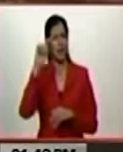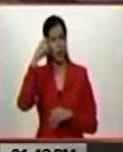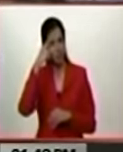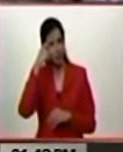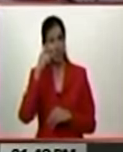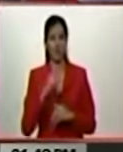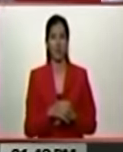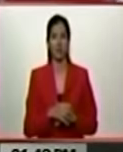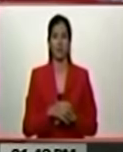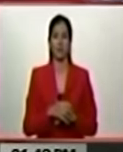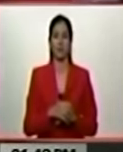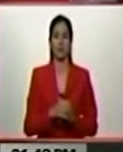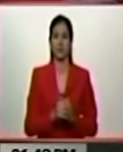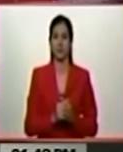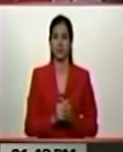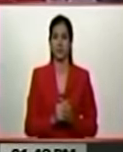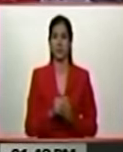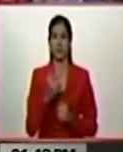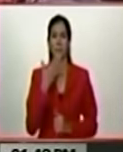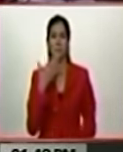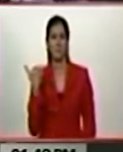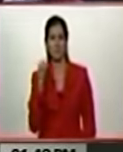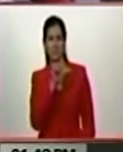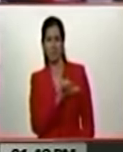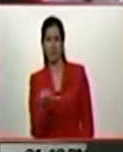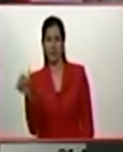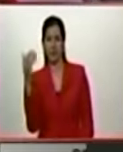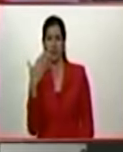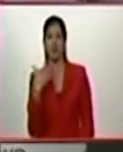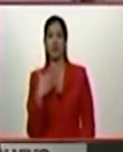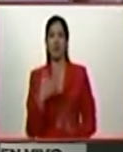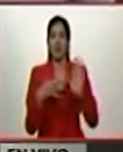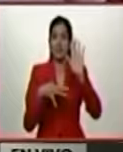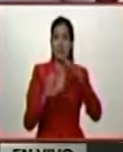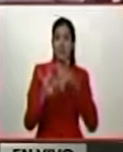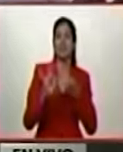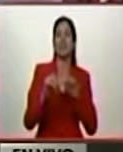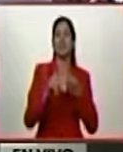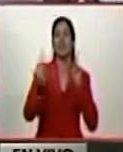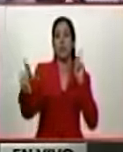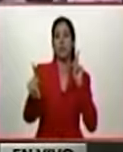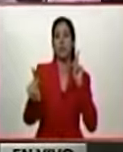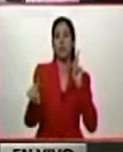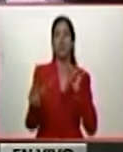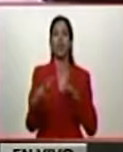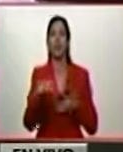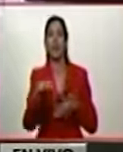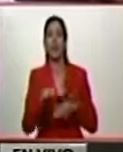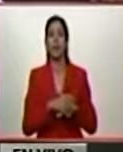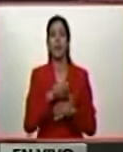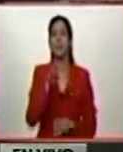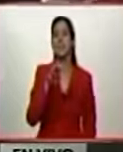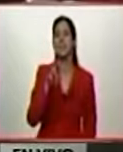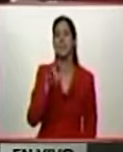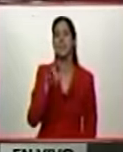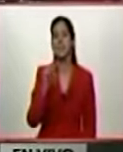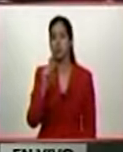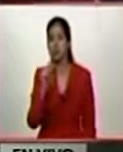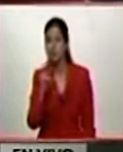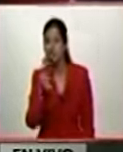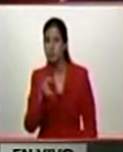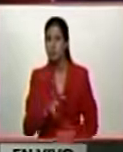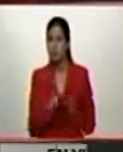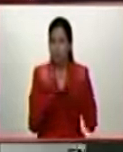Recordemos, apenas la semana pasada entregamos 13 kilómetros en Píritu. Hoy estamos entregando 8 kilómetros acá